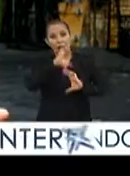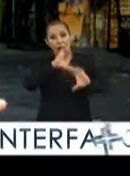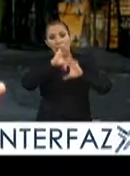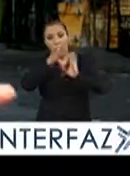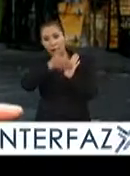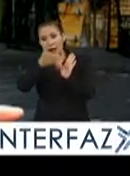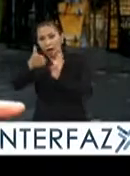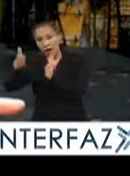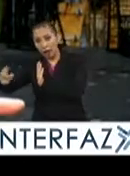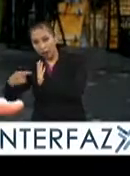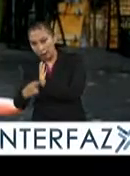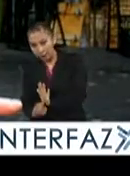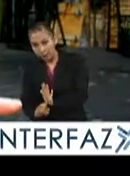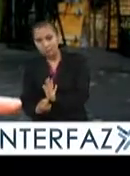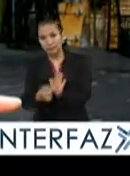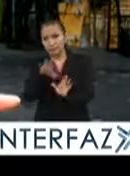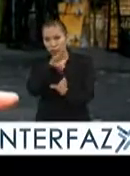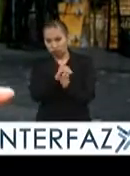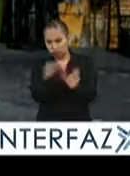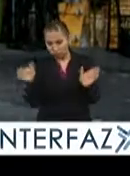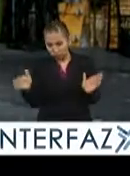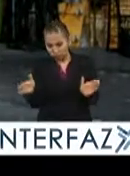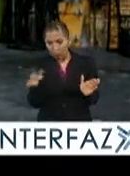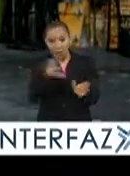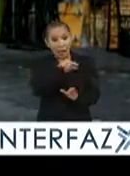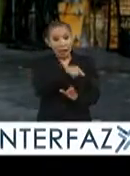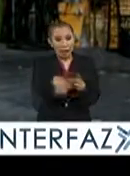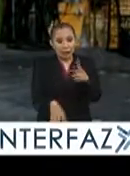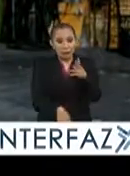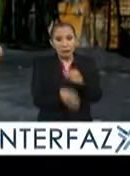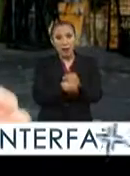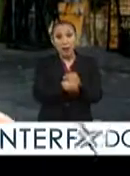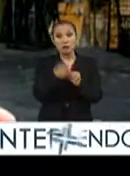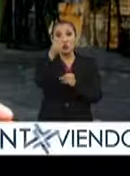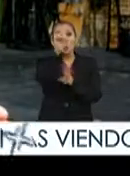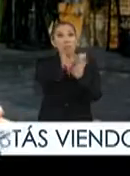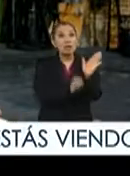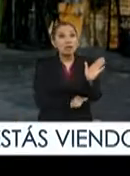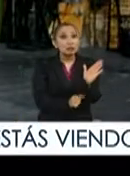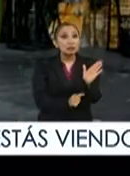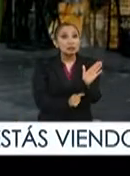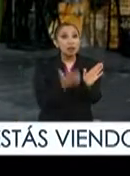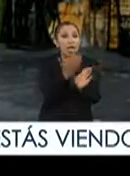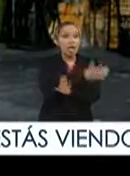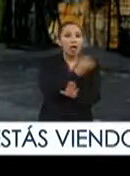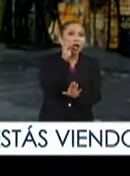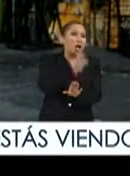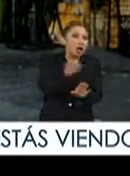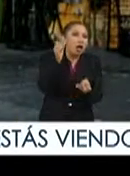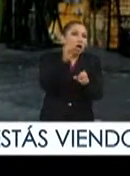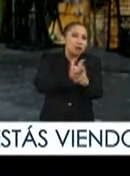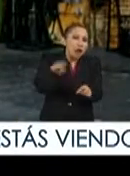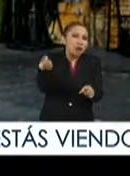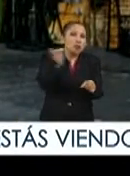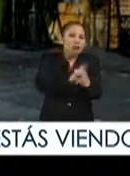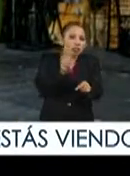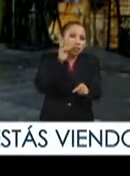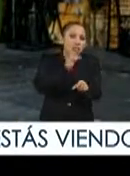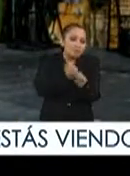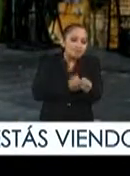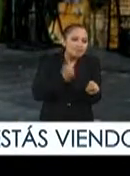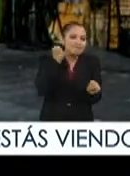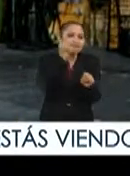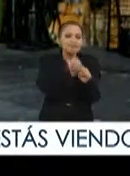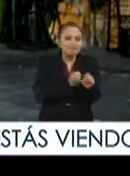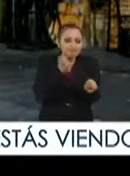récitas, 7 presentaciones en promedio. Ahí agrega un mes de ensayos todos los días.